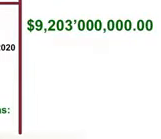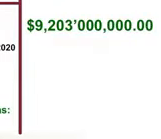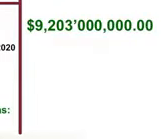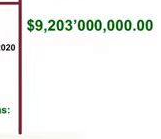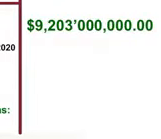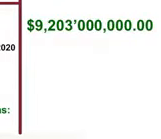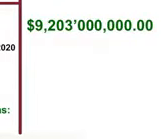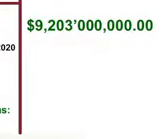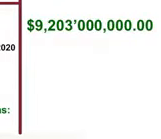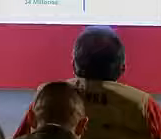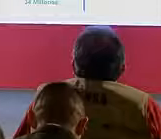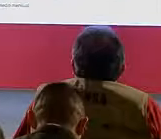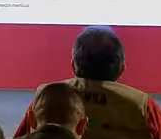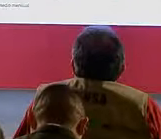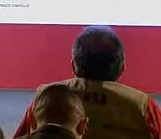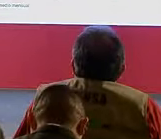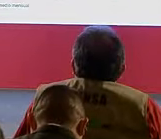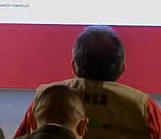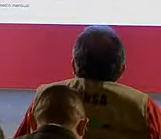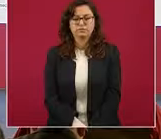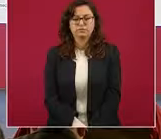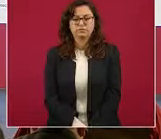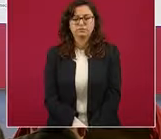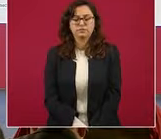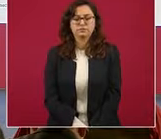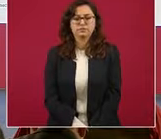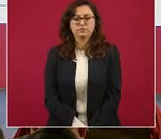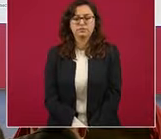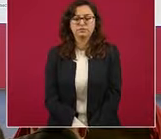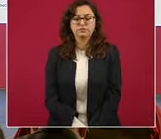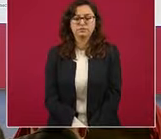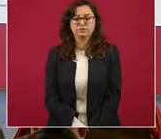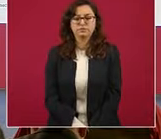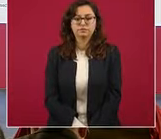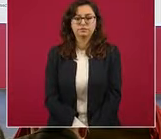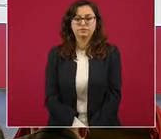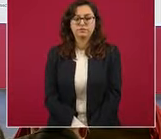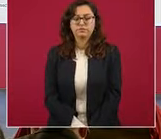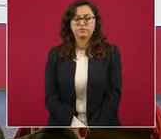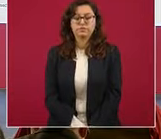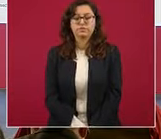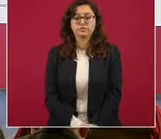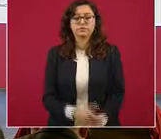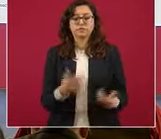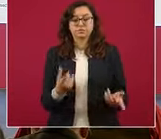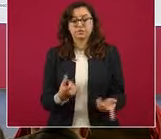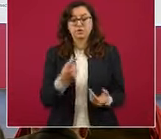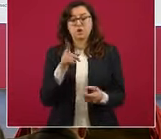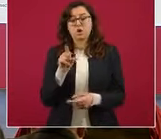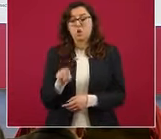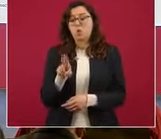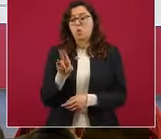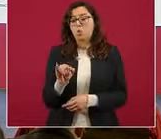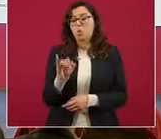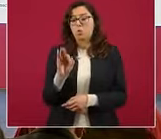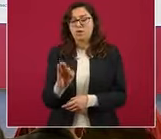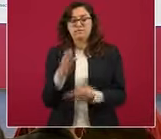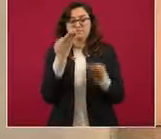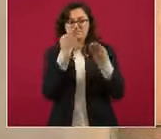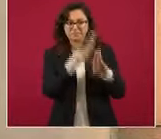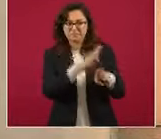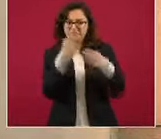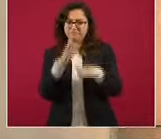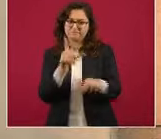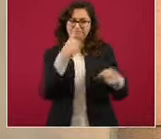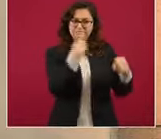con la recuperación. Siguiente. En cuanto a cuentas bloqueadas por la Unidad de Inteligencia Financiera,